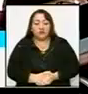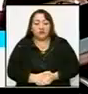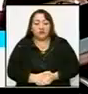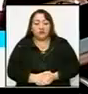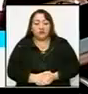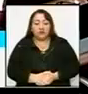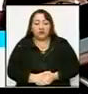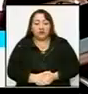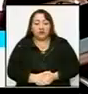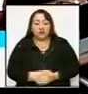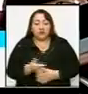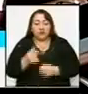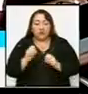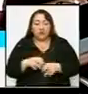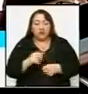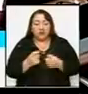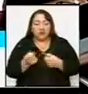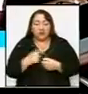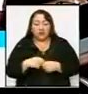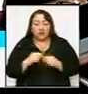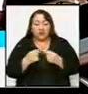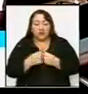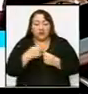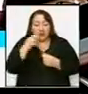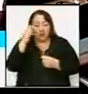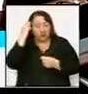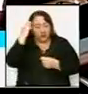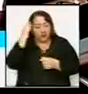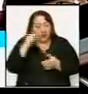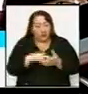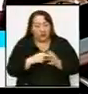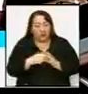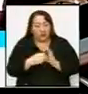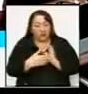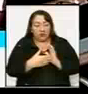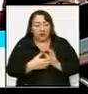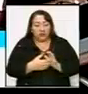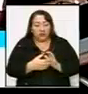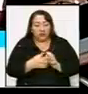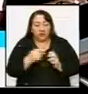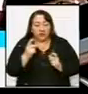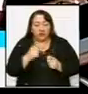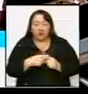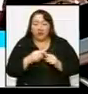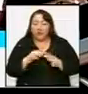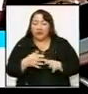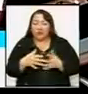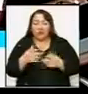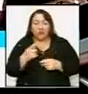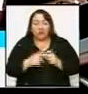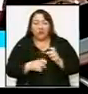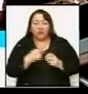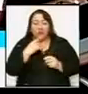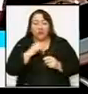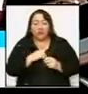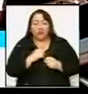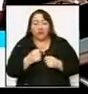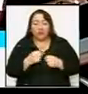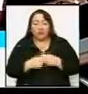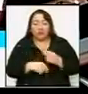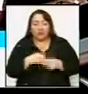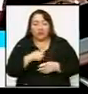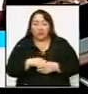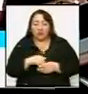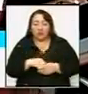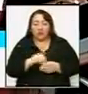Renuncia. La renuncia de afiliación a una organización política se presenta de cualquiera de los órganos del sistema